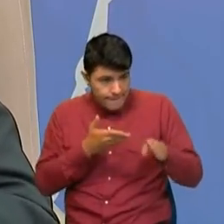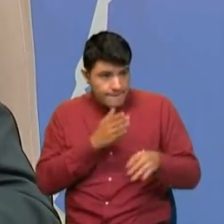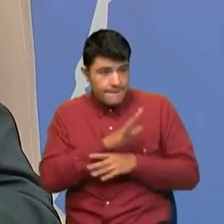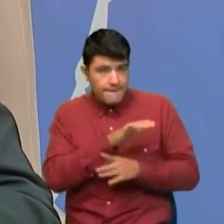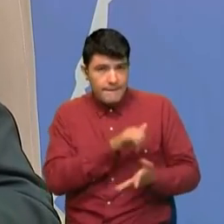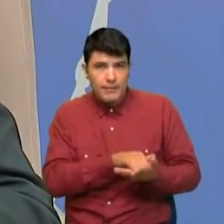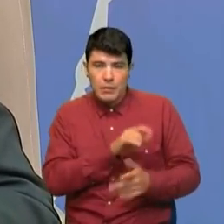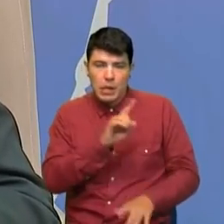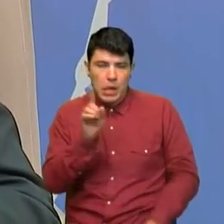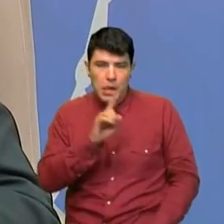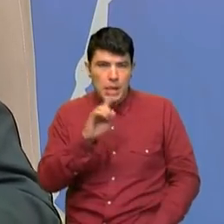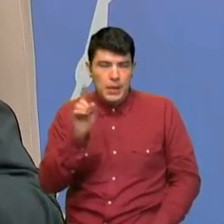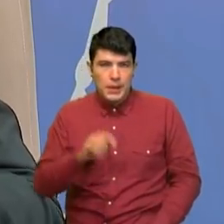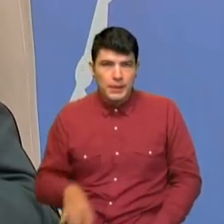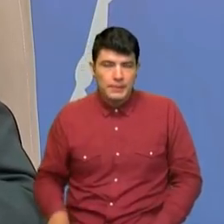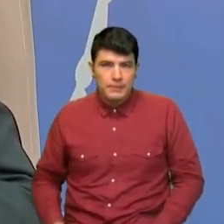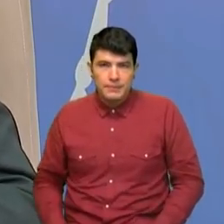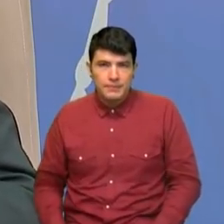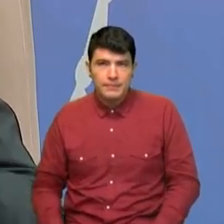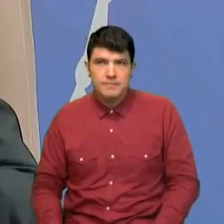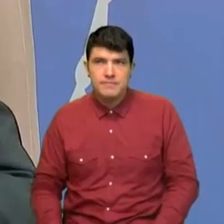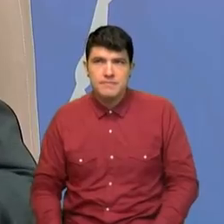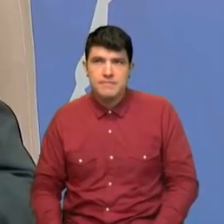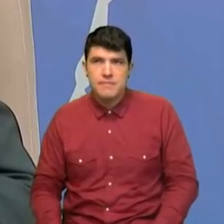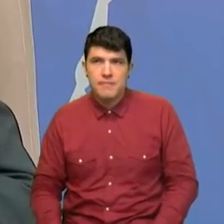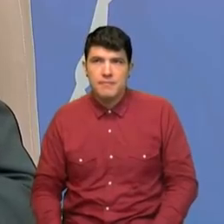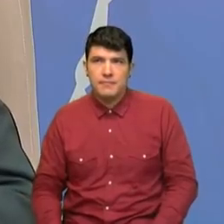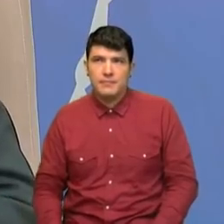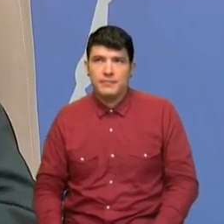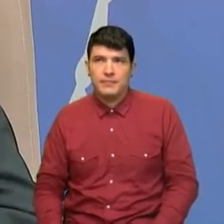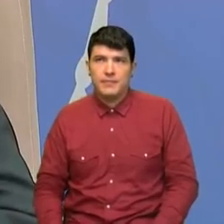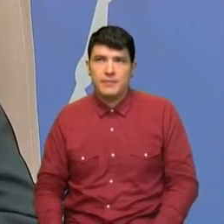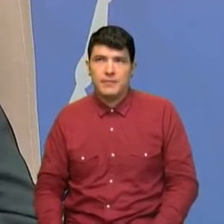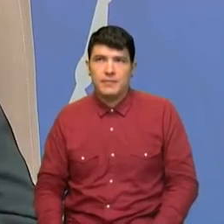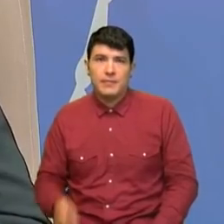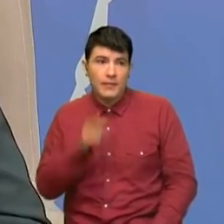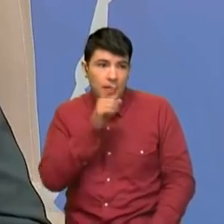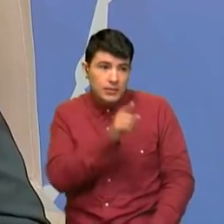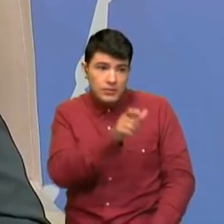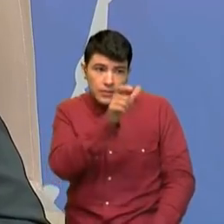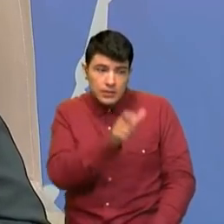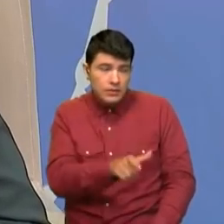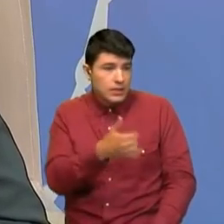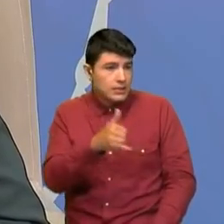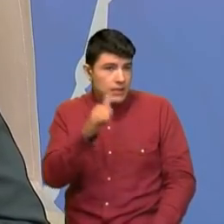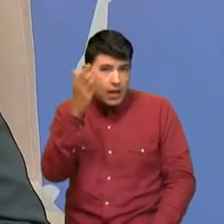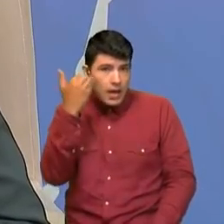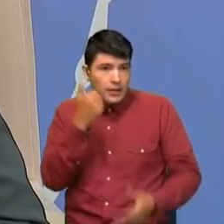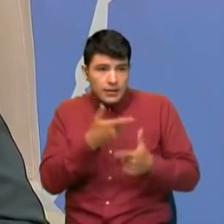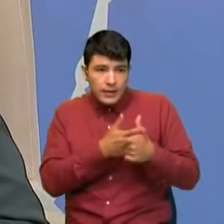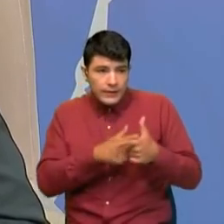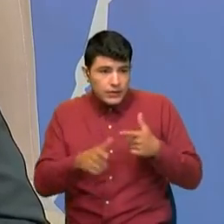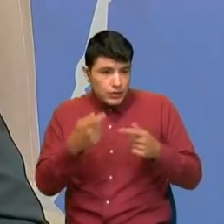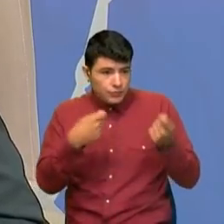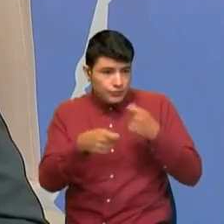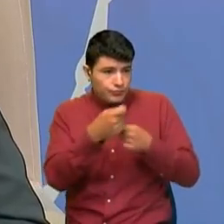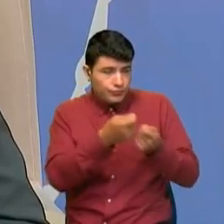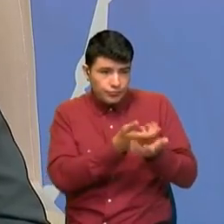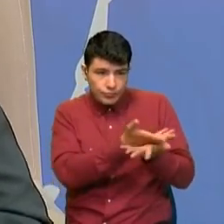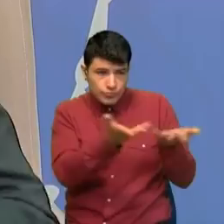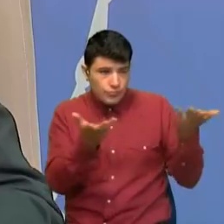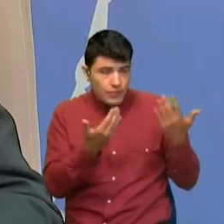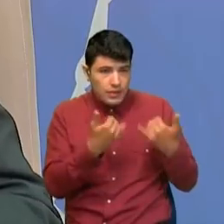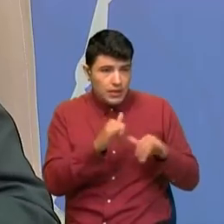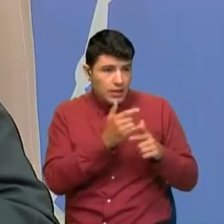nuevamente el tema de que se les adjudiquen nuevos bienes. Si él ya los adjudicó y ya los repartió de manera concreta, pues estas personas